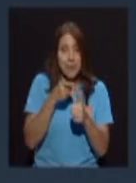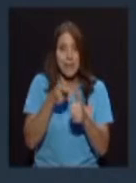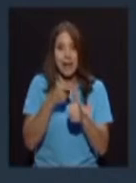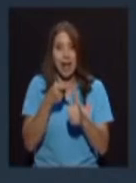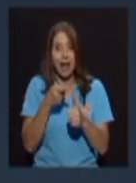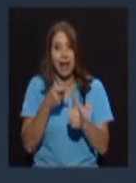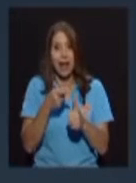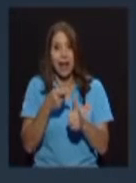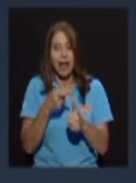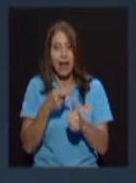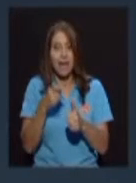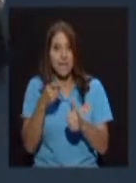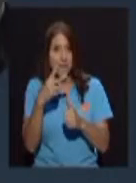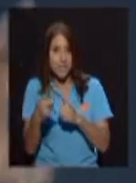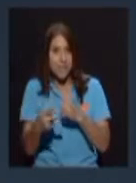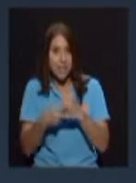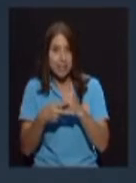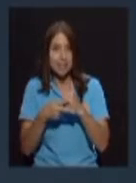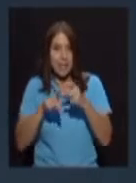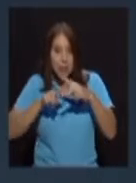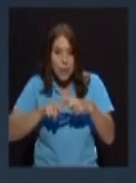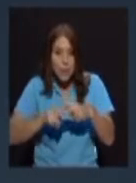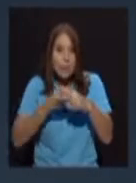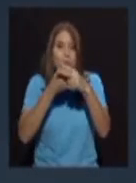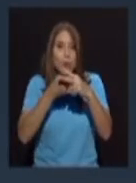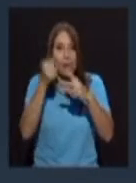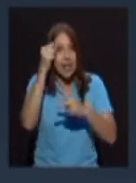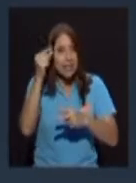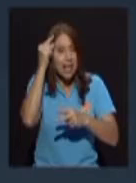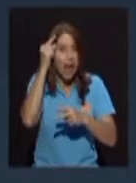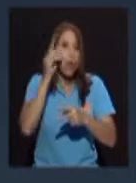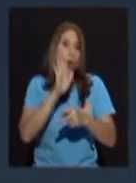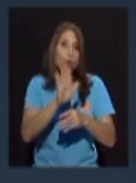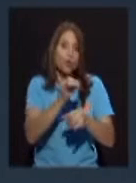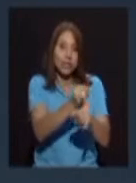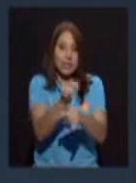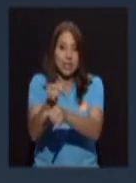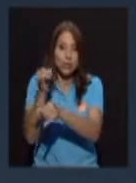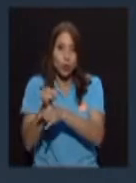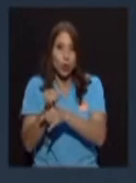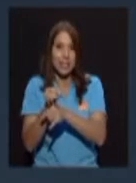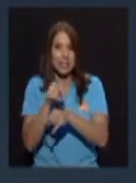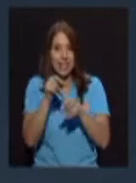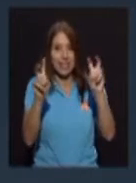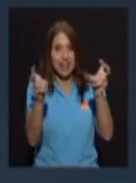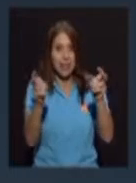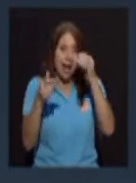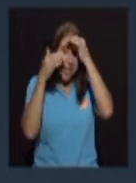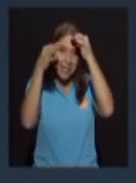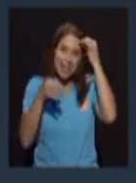del Estado o sus instituciones de manera explícita en ese tema, y creo que